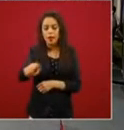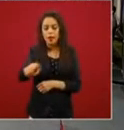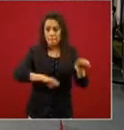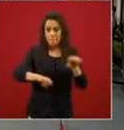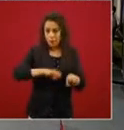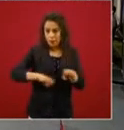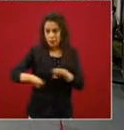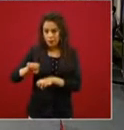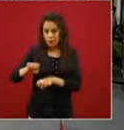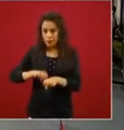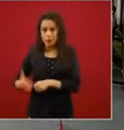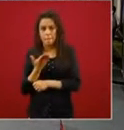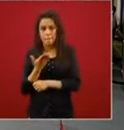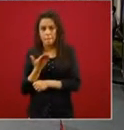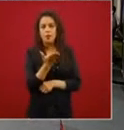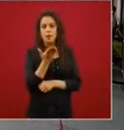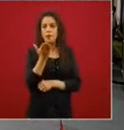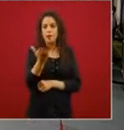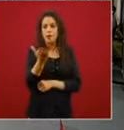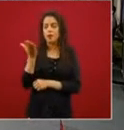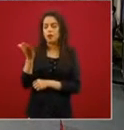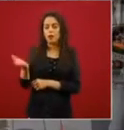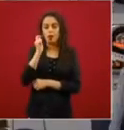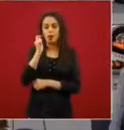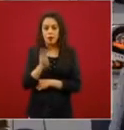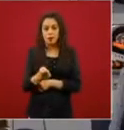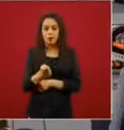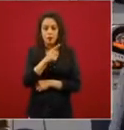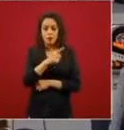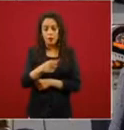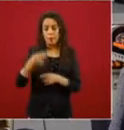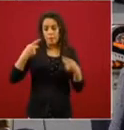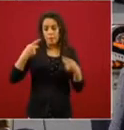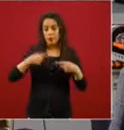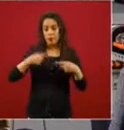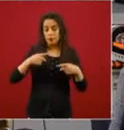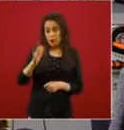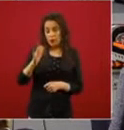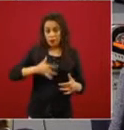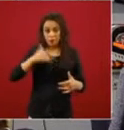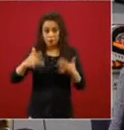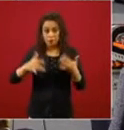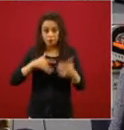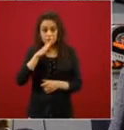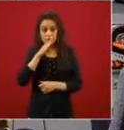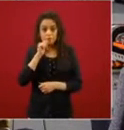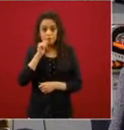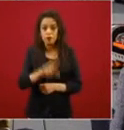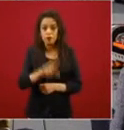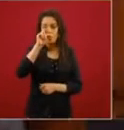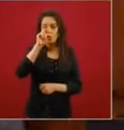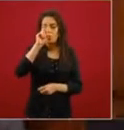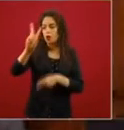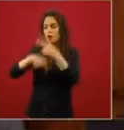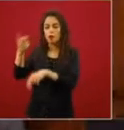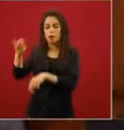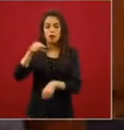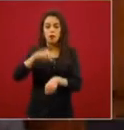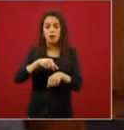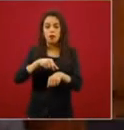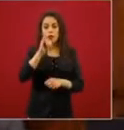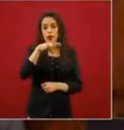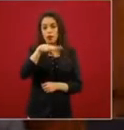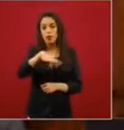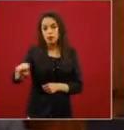les han estado pidiendo al personal que presenta síntomas que no acudan al IMSS, paradójicamente, que lo hagan, que